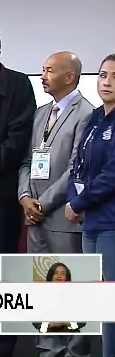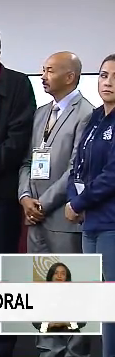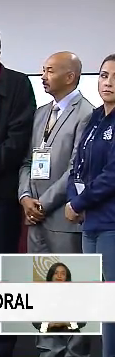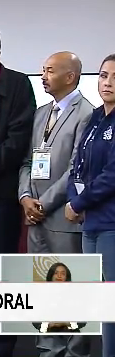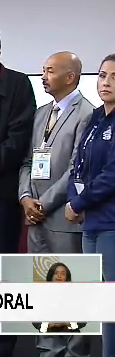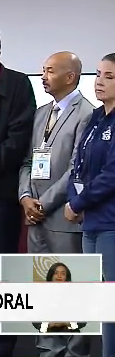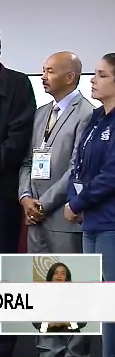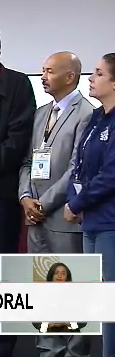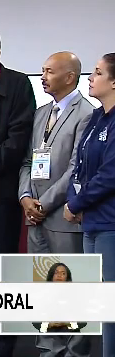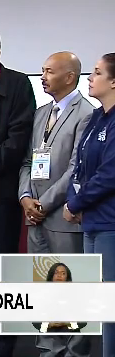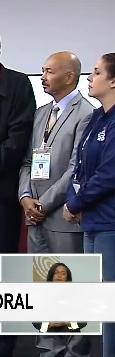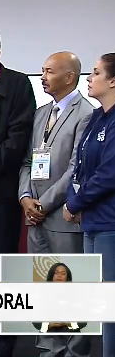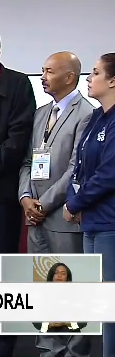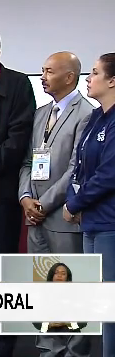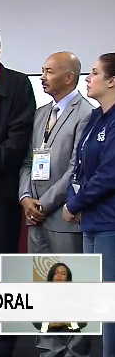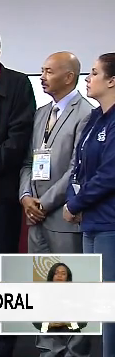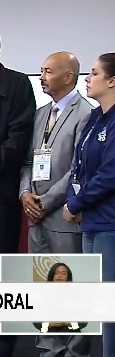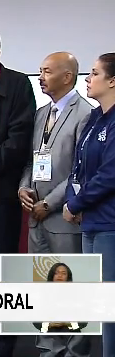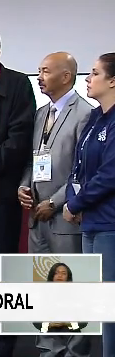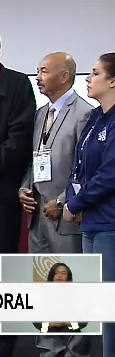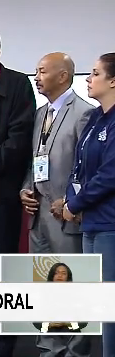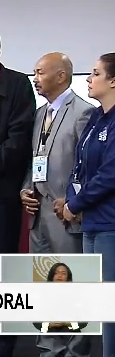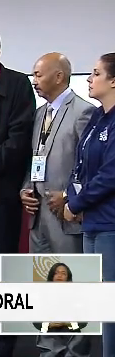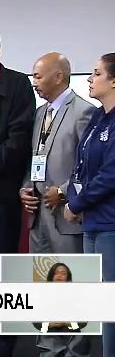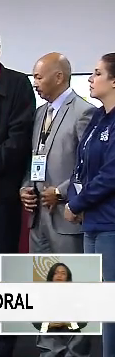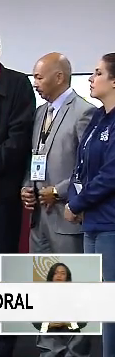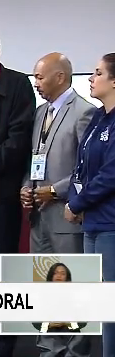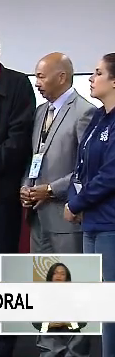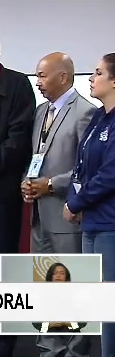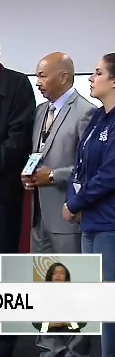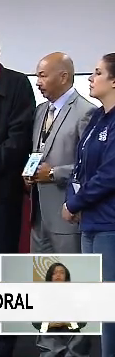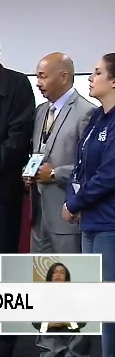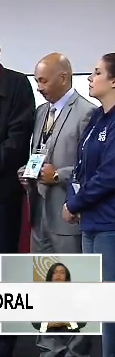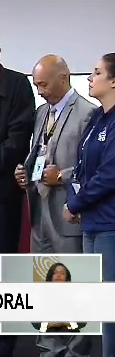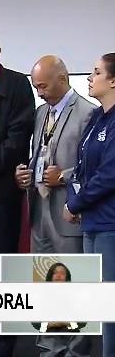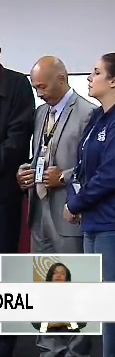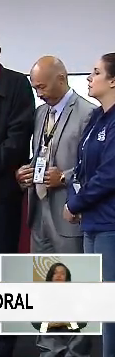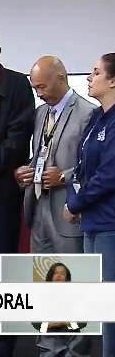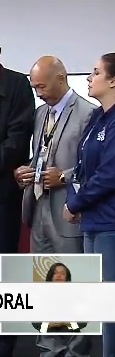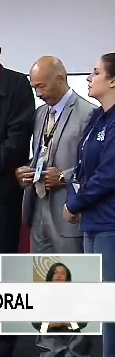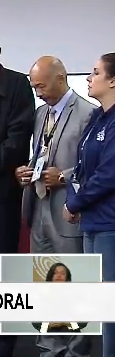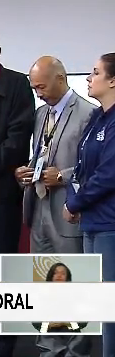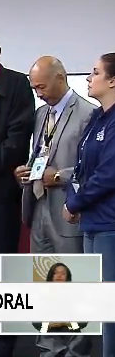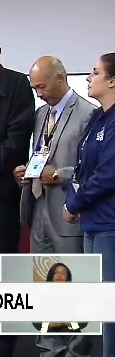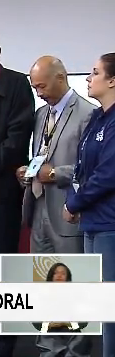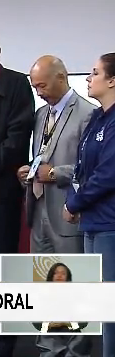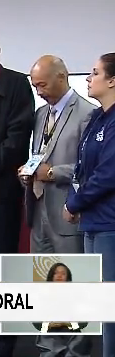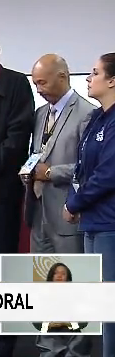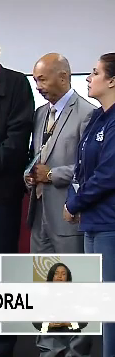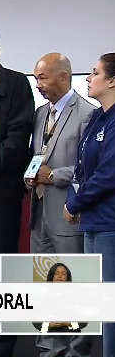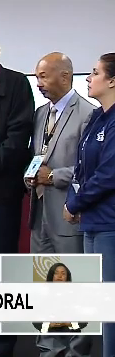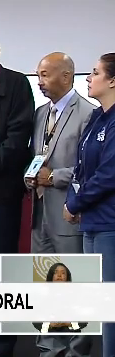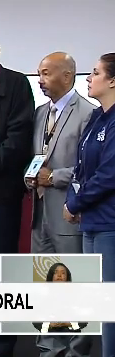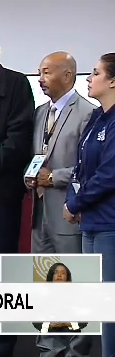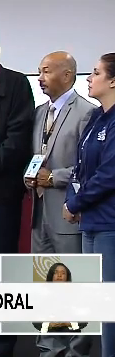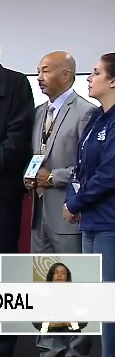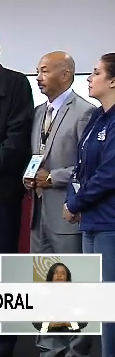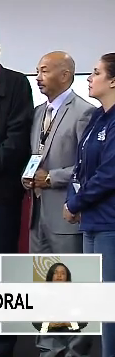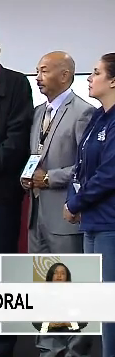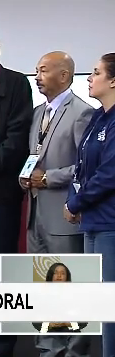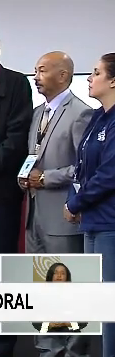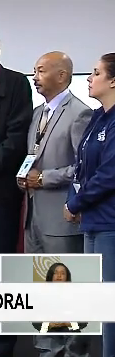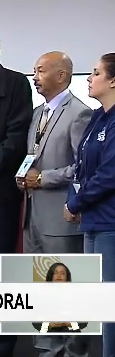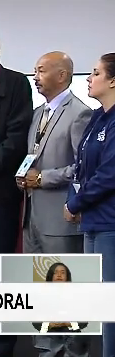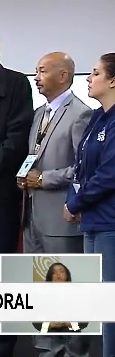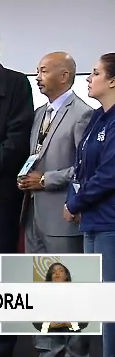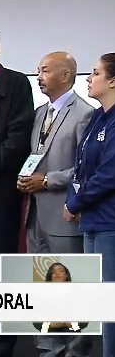figura del delito electoral, la compra de cédula, el soborno, todo eso? ¿Cómo piensan ustedes que va a funcionar en este proceso?